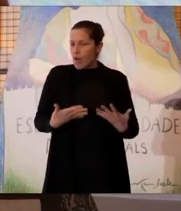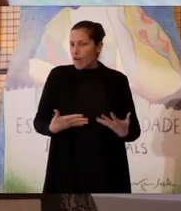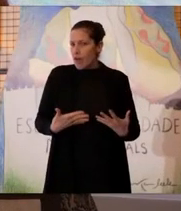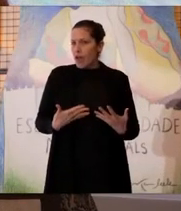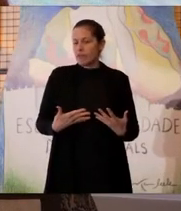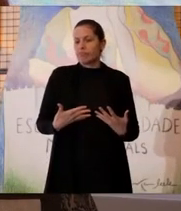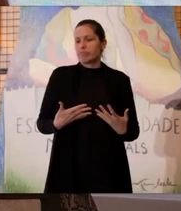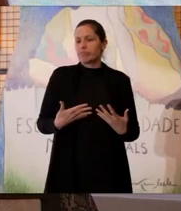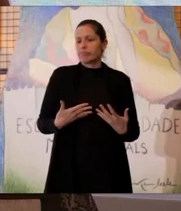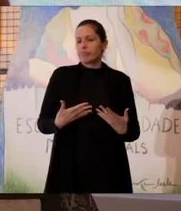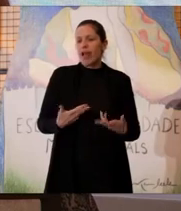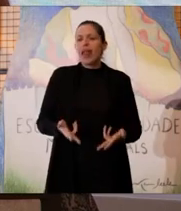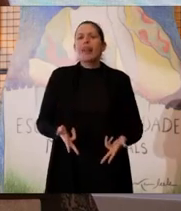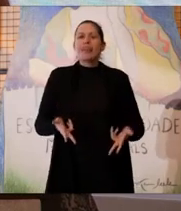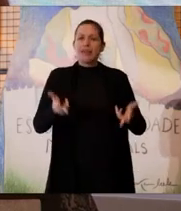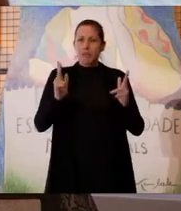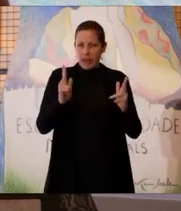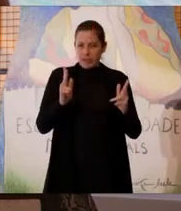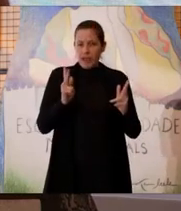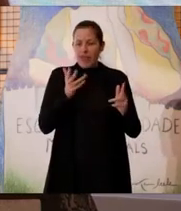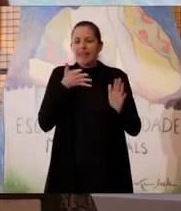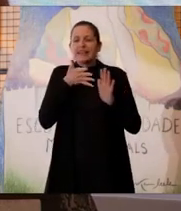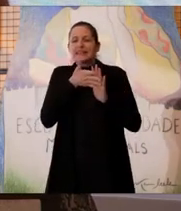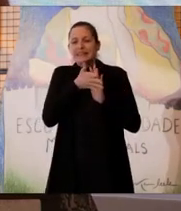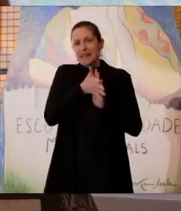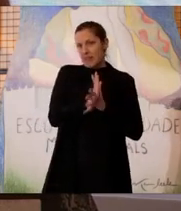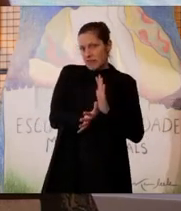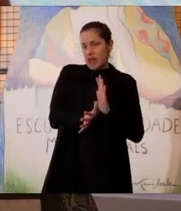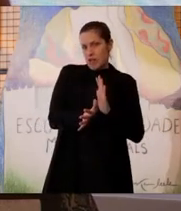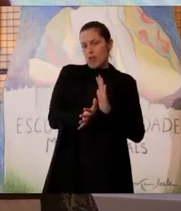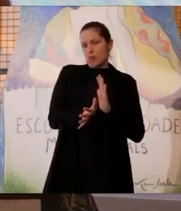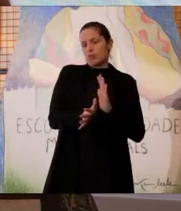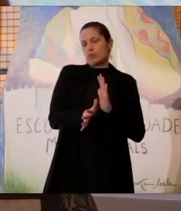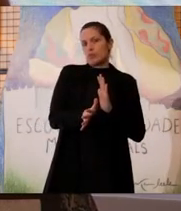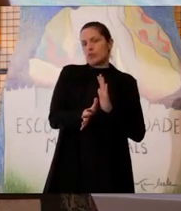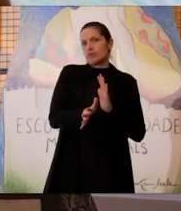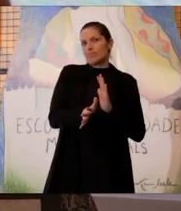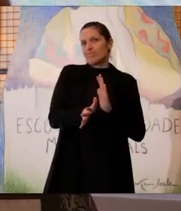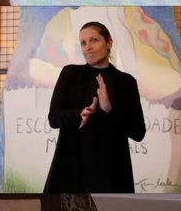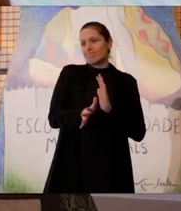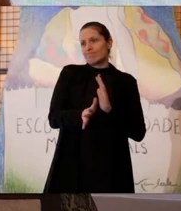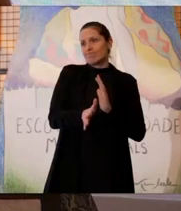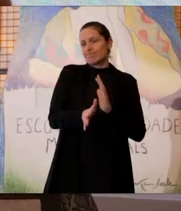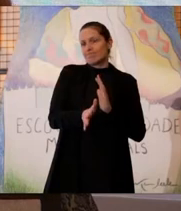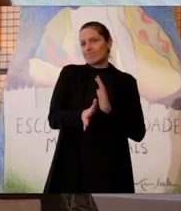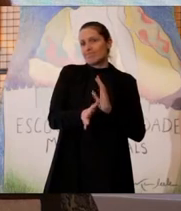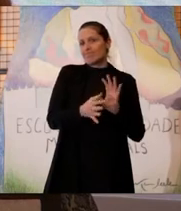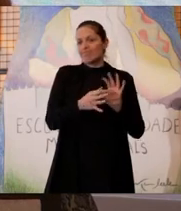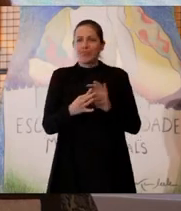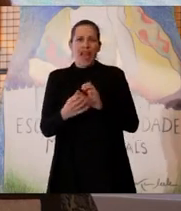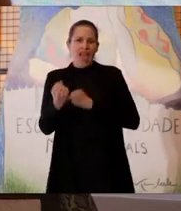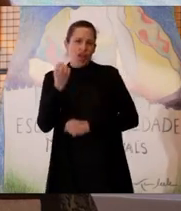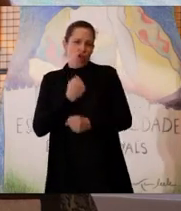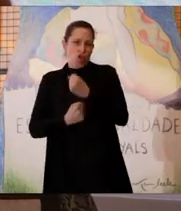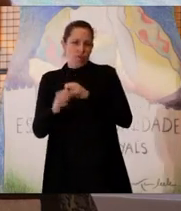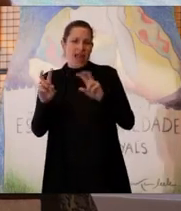redefiniendo la Libertad en términos más bien de economía neoliberal y